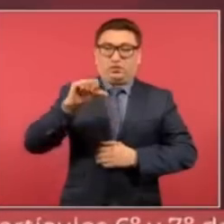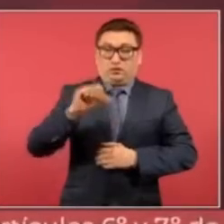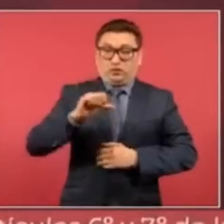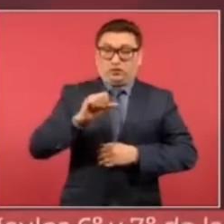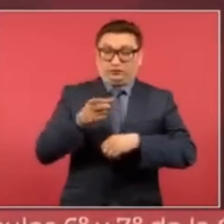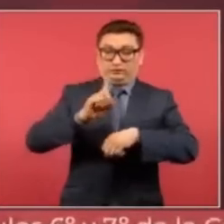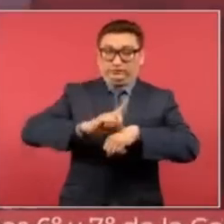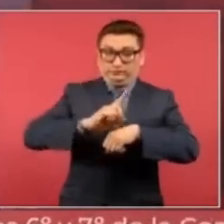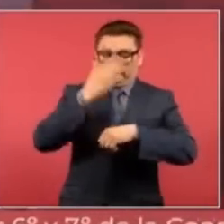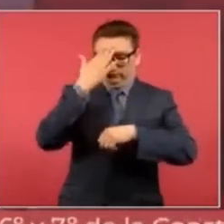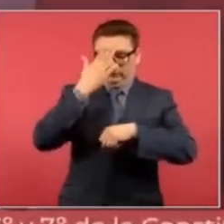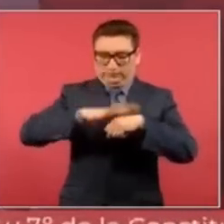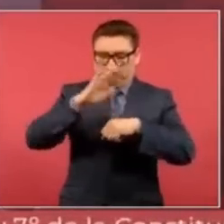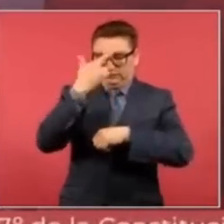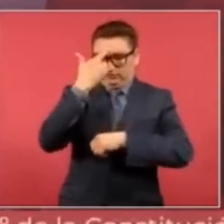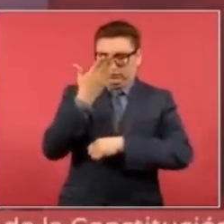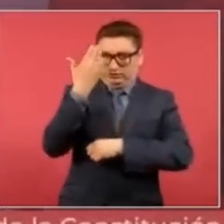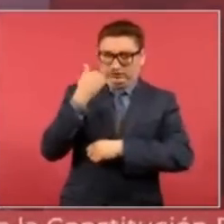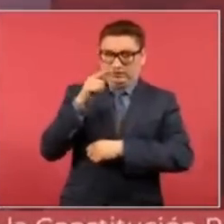recordamos el asesinato